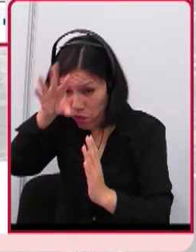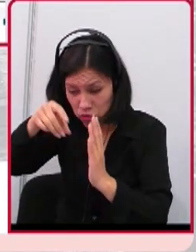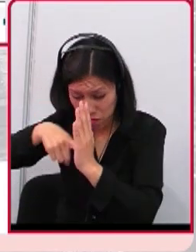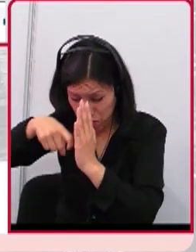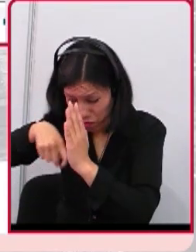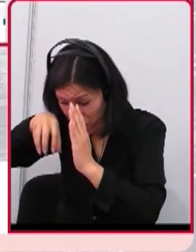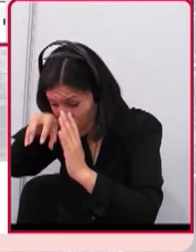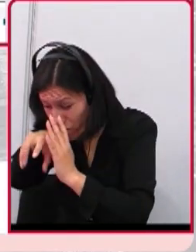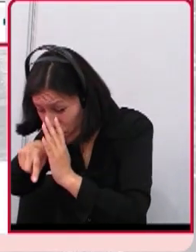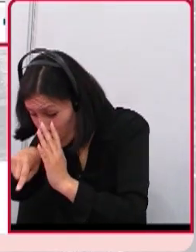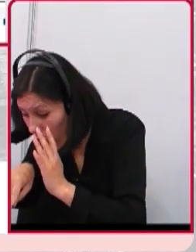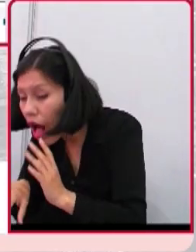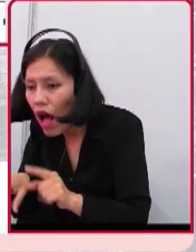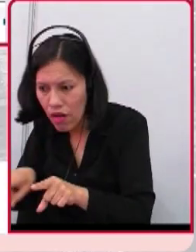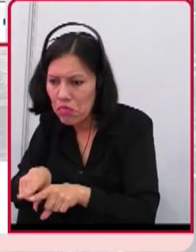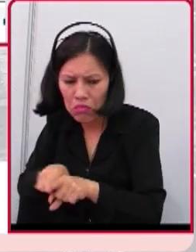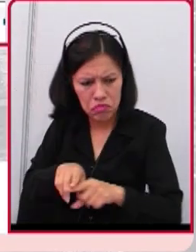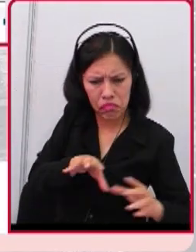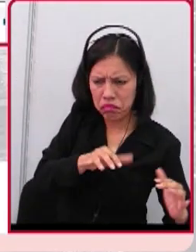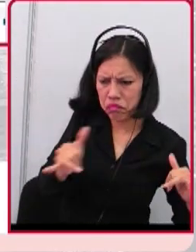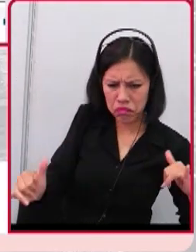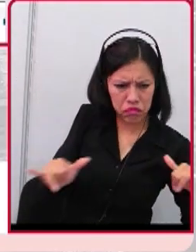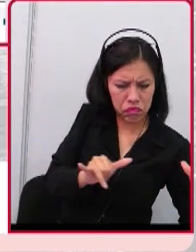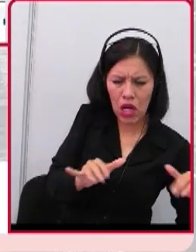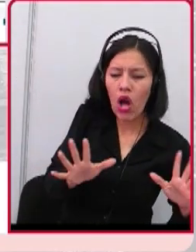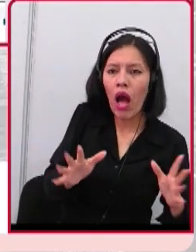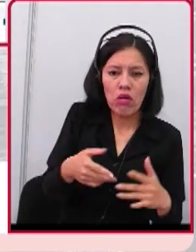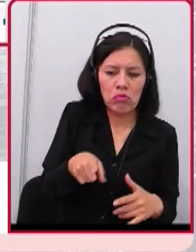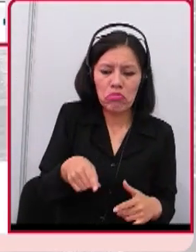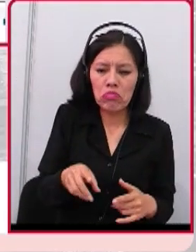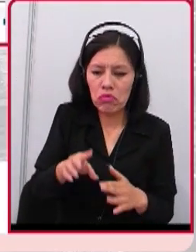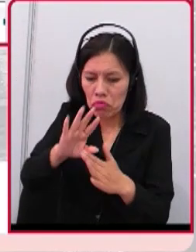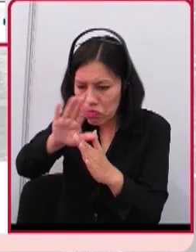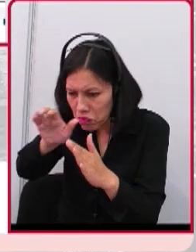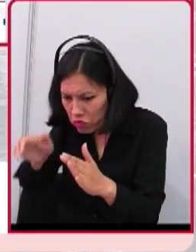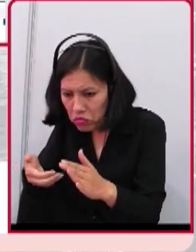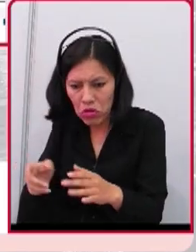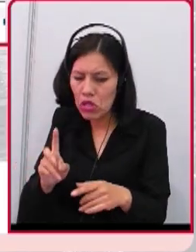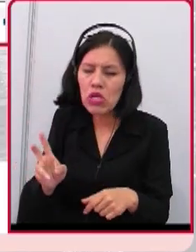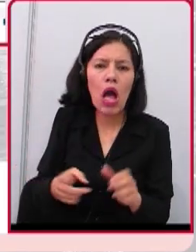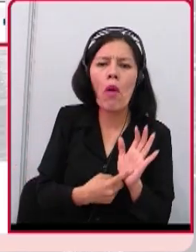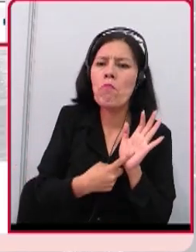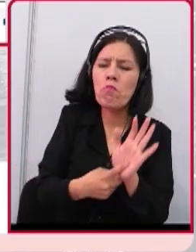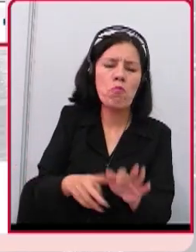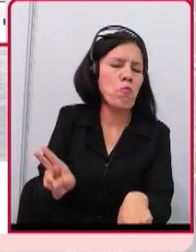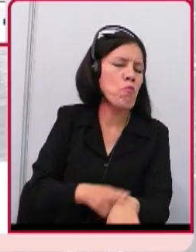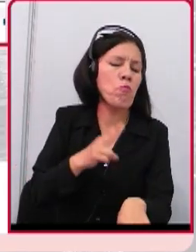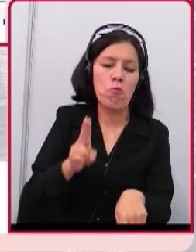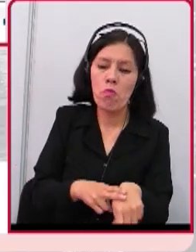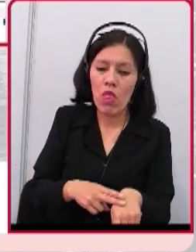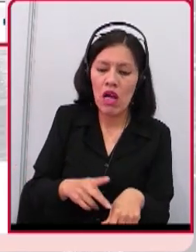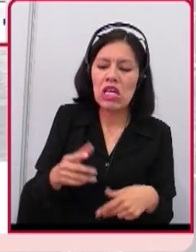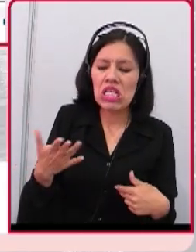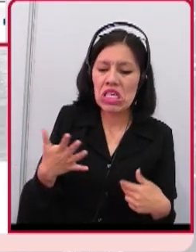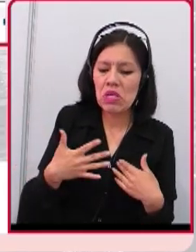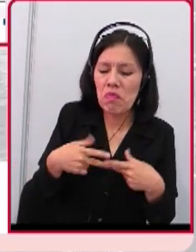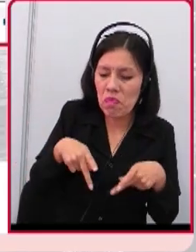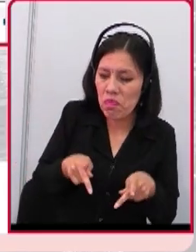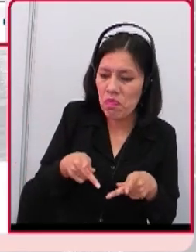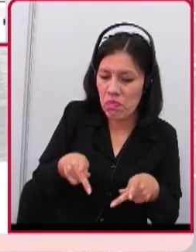en todas, por eso es que también puse este ejemplo, pero en algunas sí me las llega a representar sin ningún problema. Se condiciona bastante bien a los